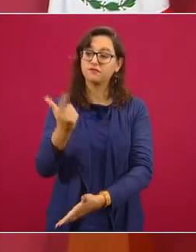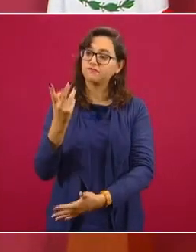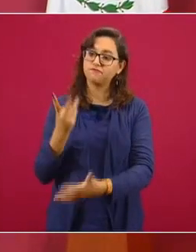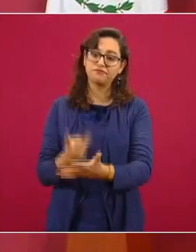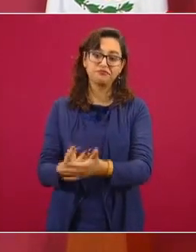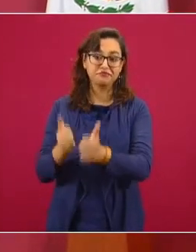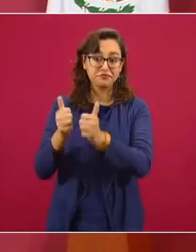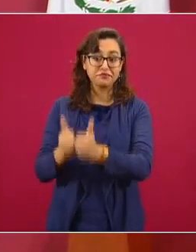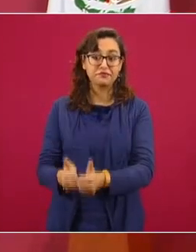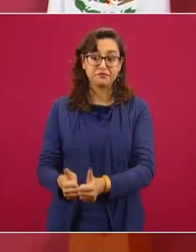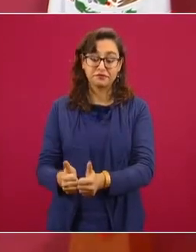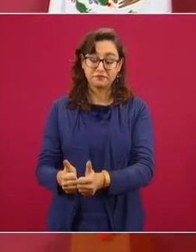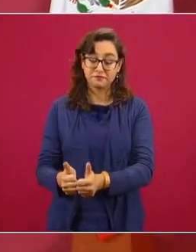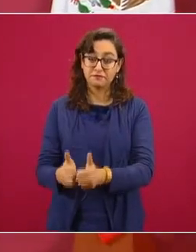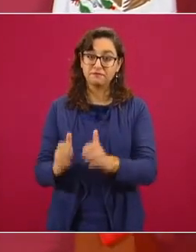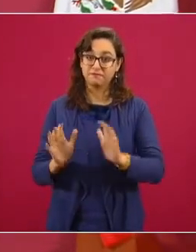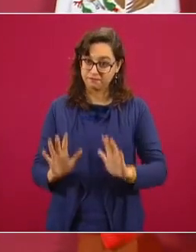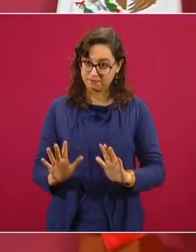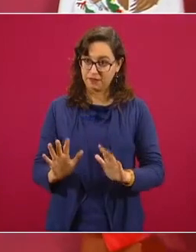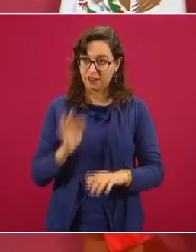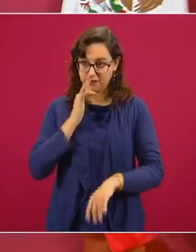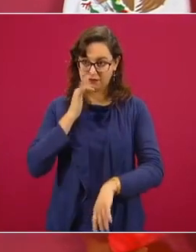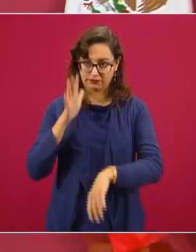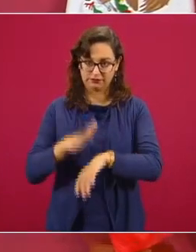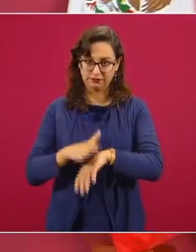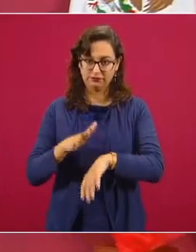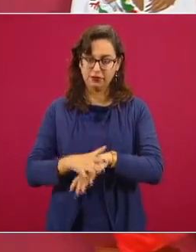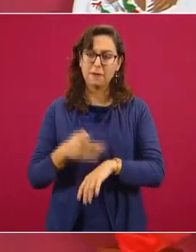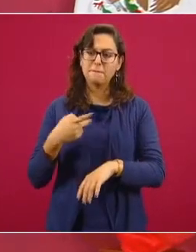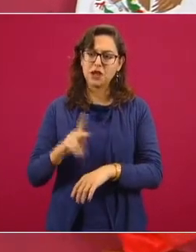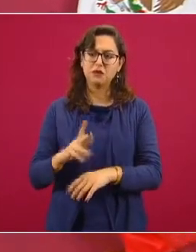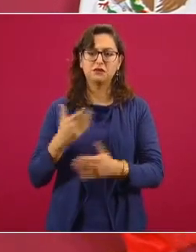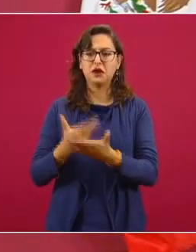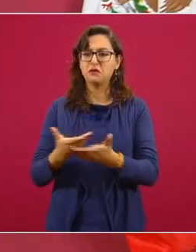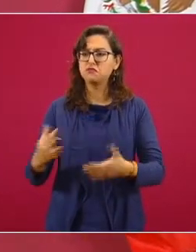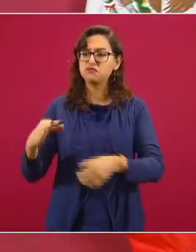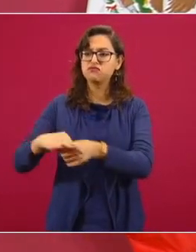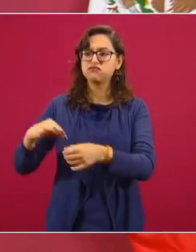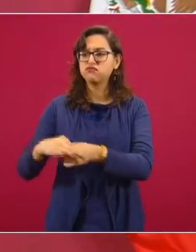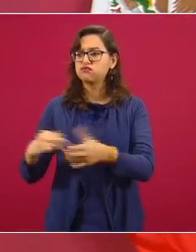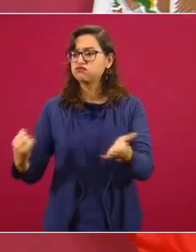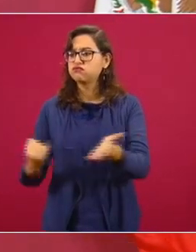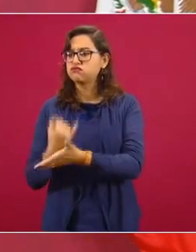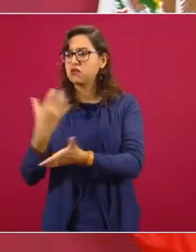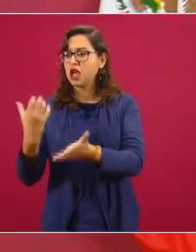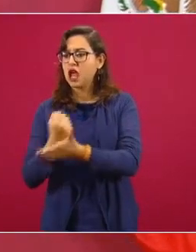Entonces hay que esperar a ver qué resuelven las autoridades. Yo